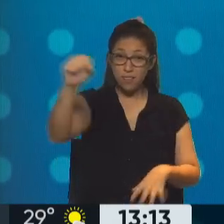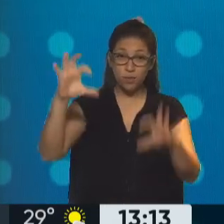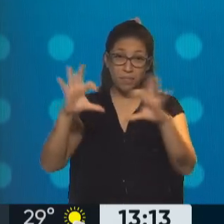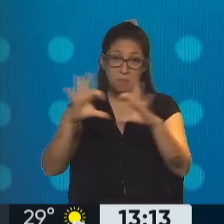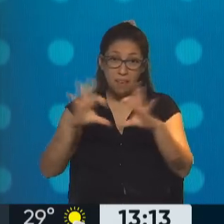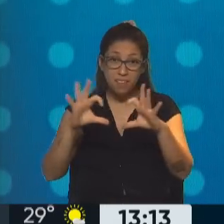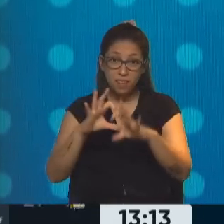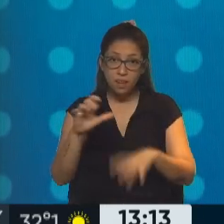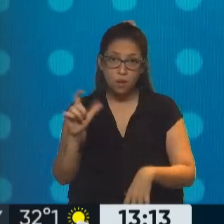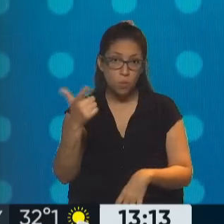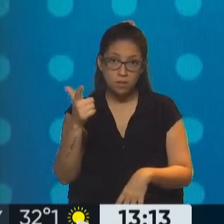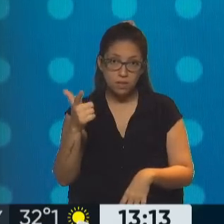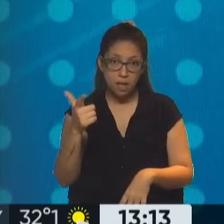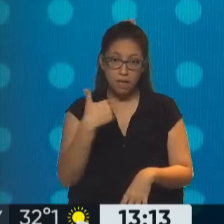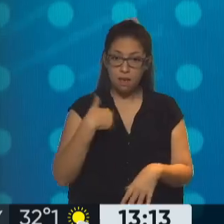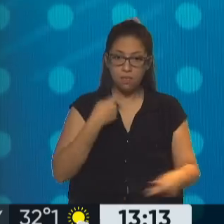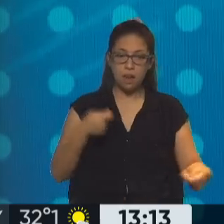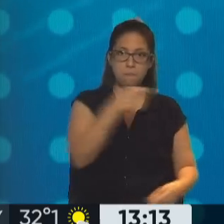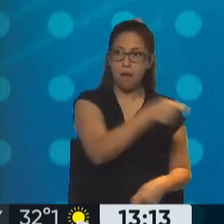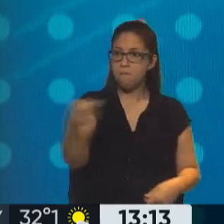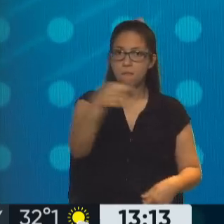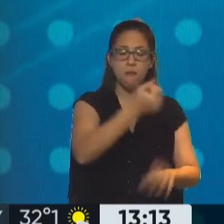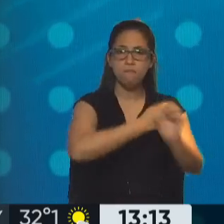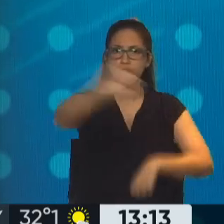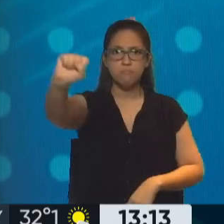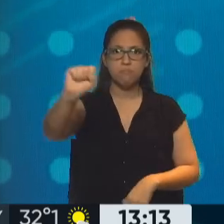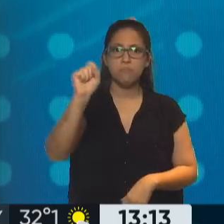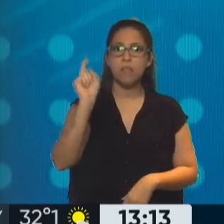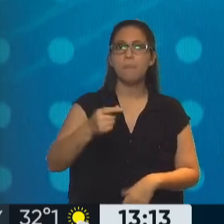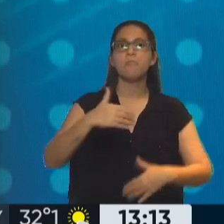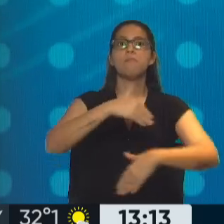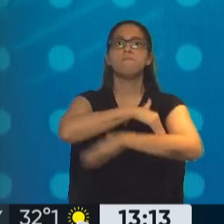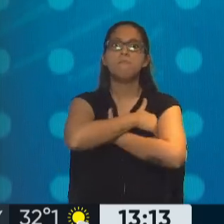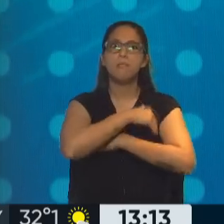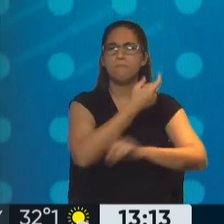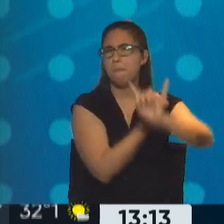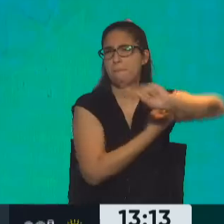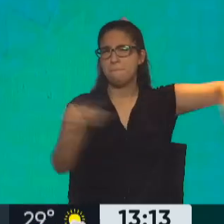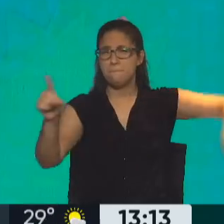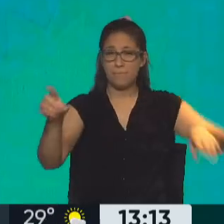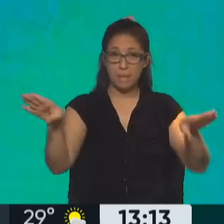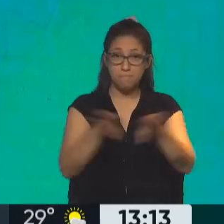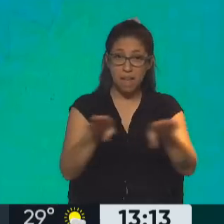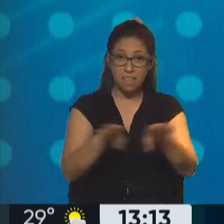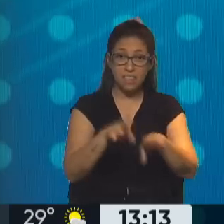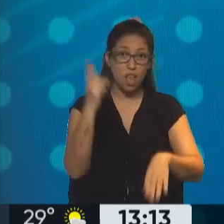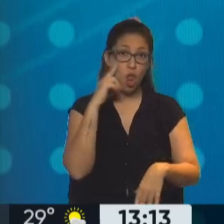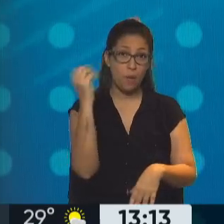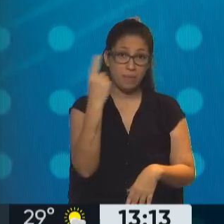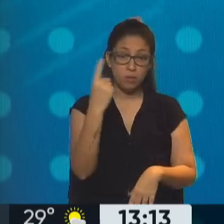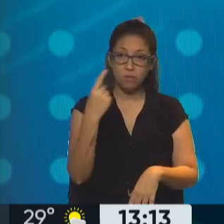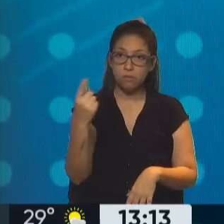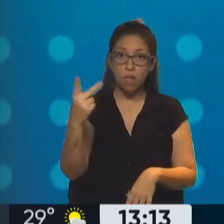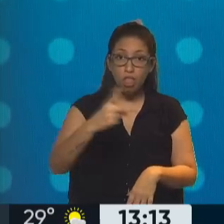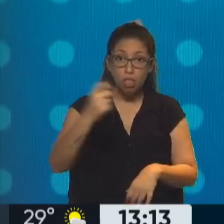por la construcción colectiva de Argentina, ni tampoco ese verdadero golazo de Mbappé que iguala las cosas, sí, claro, en los 90 minutos.